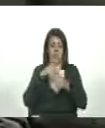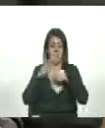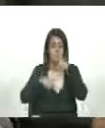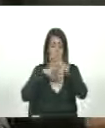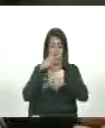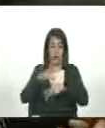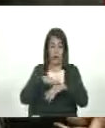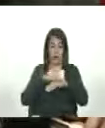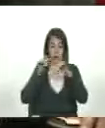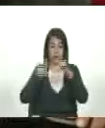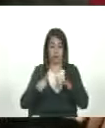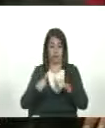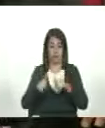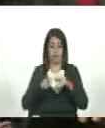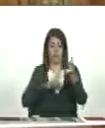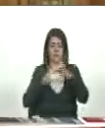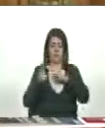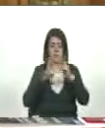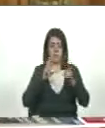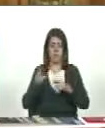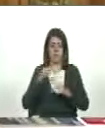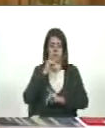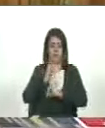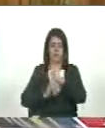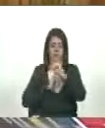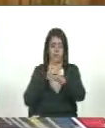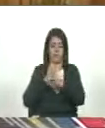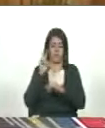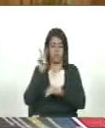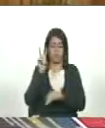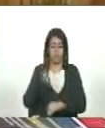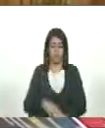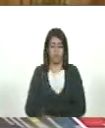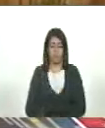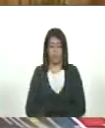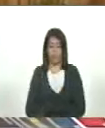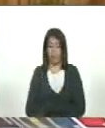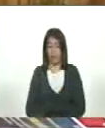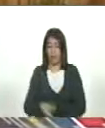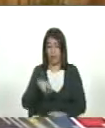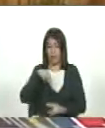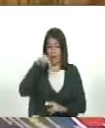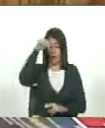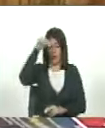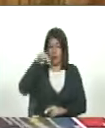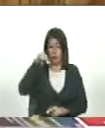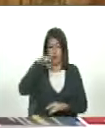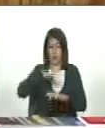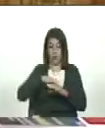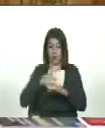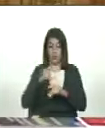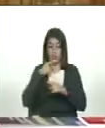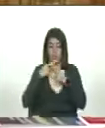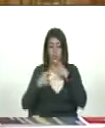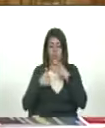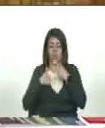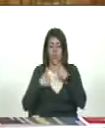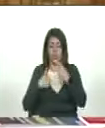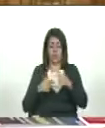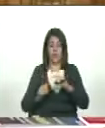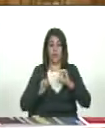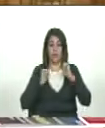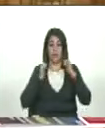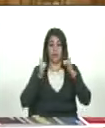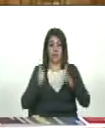política y la diplomacia internacional venezolana como un norte. Y por eso yo decía al